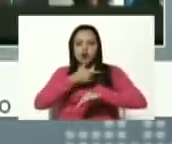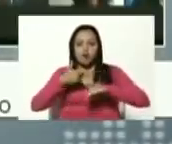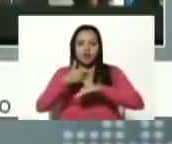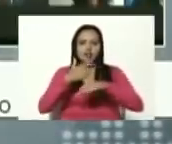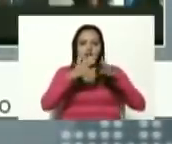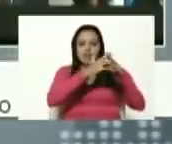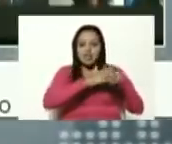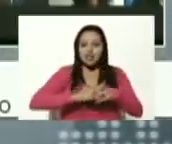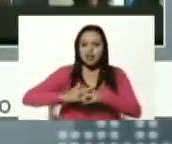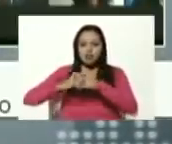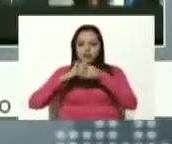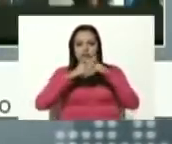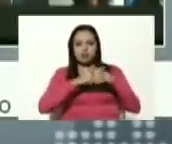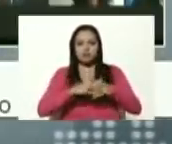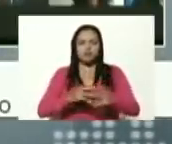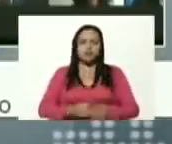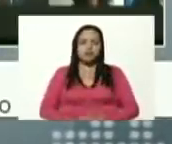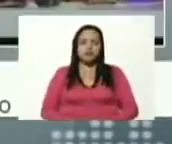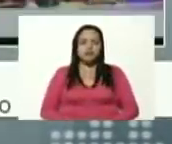Estados Unidos.